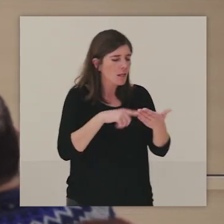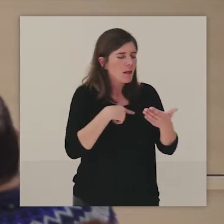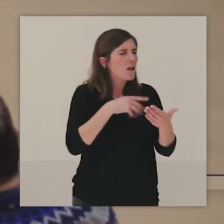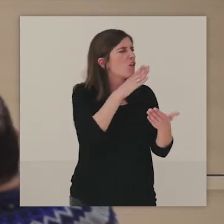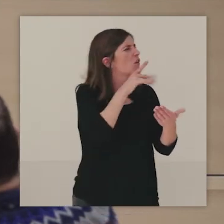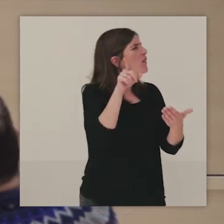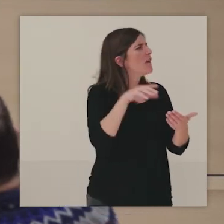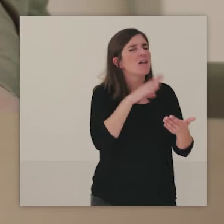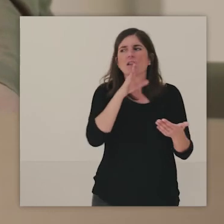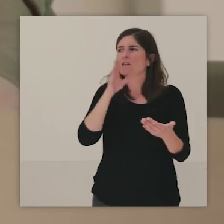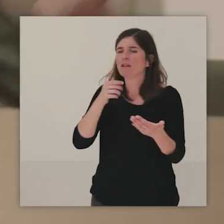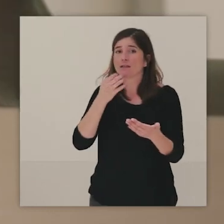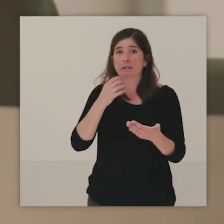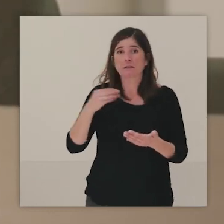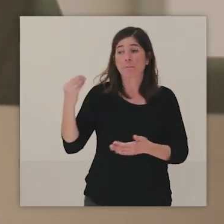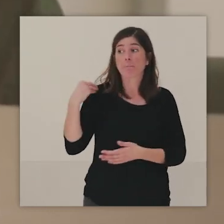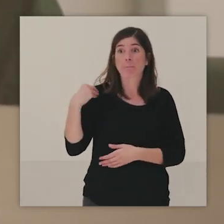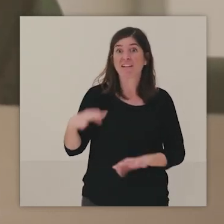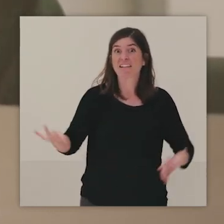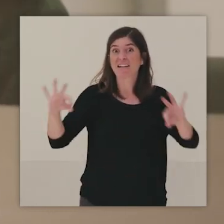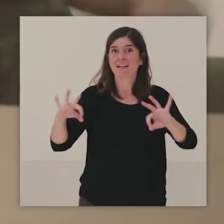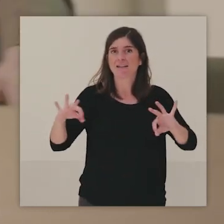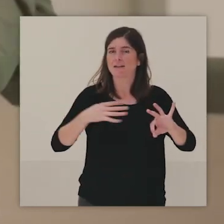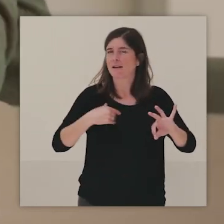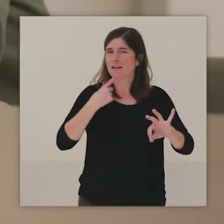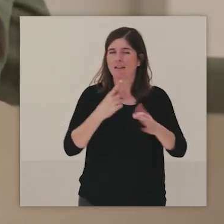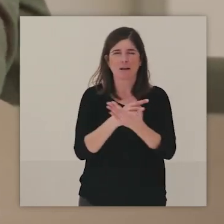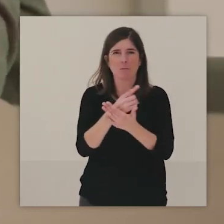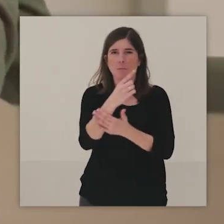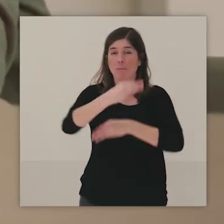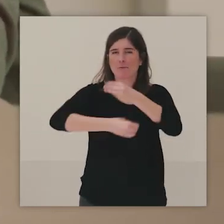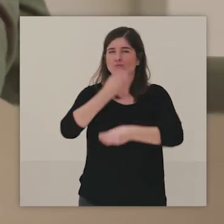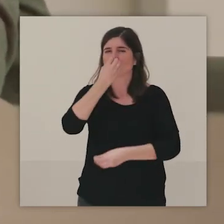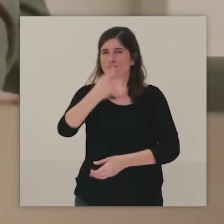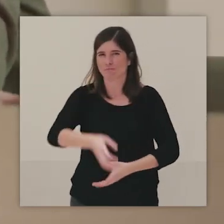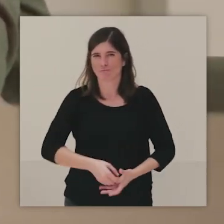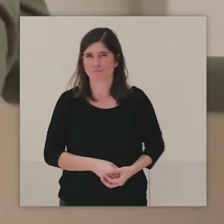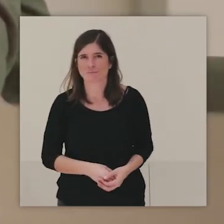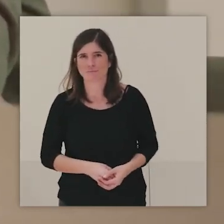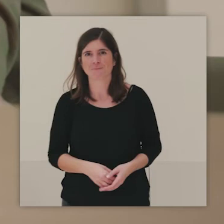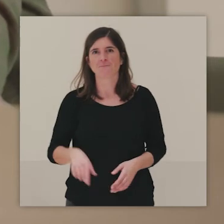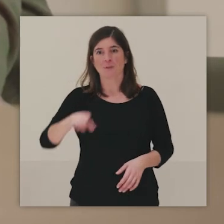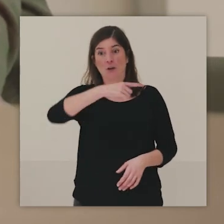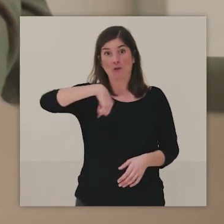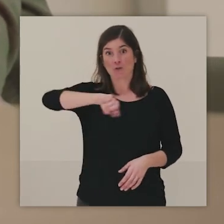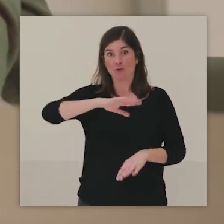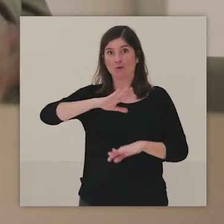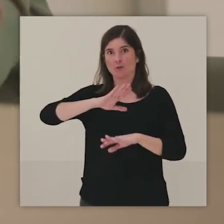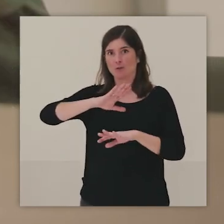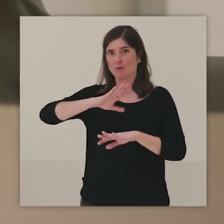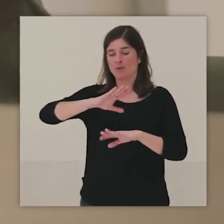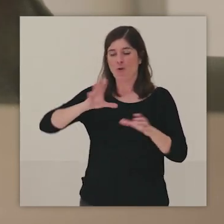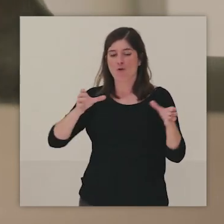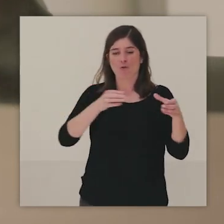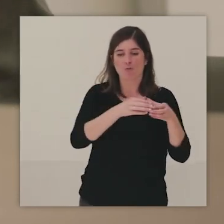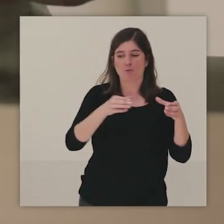no se pregunta, es que el plano está funcionando. 5 visitas hicimos precisamente para hacer este plano comprensible.